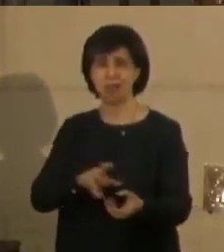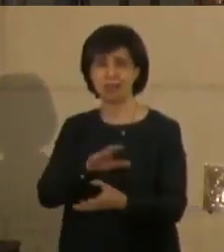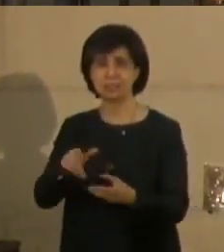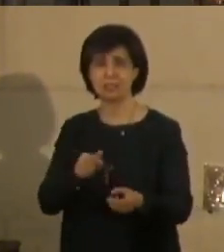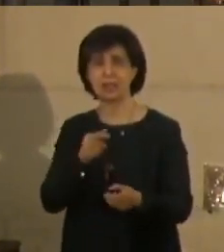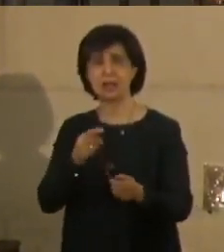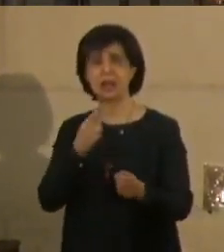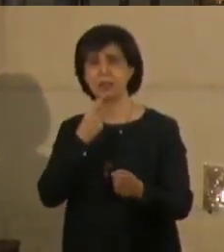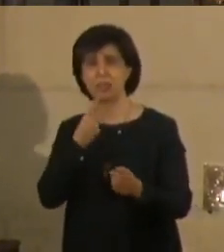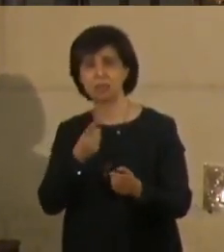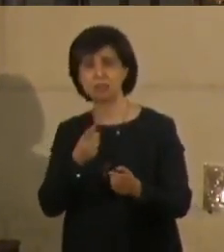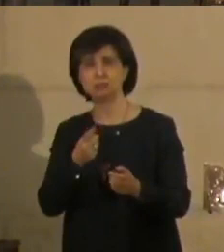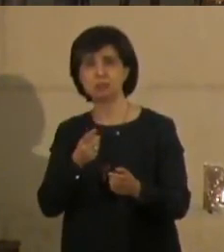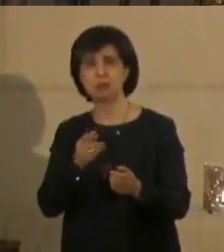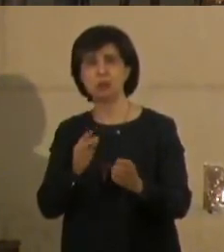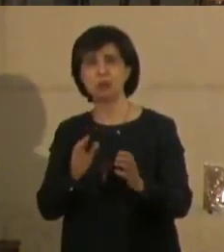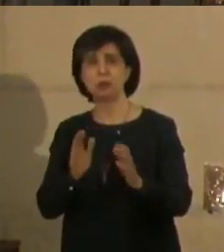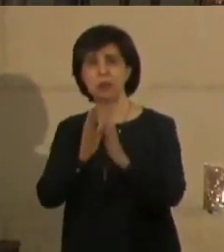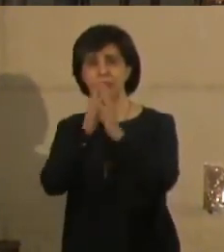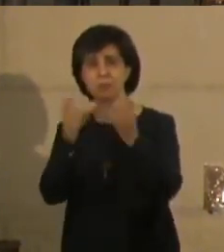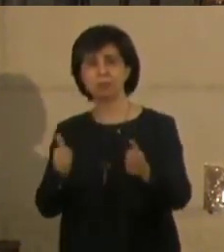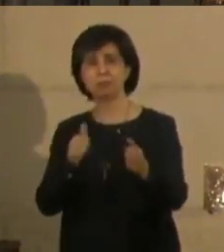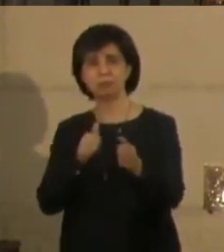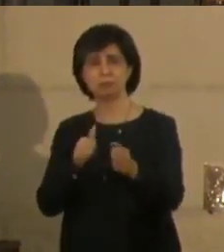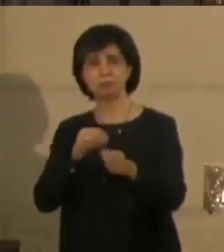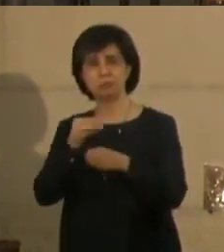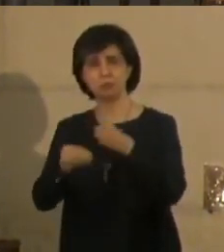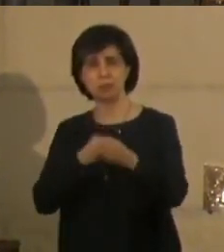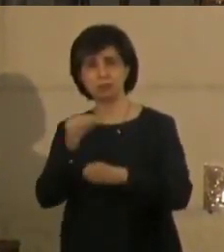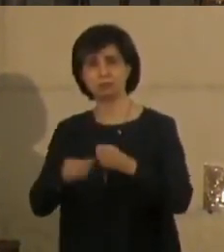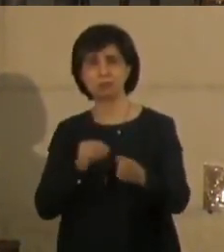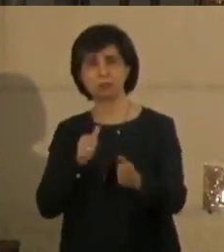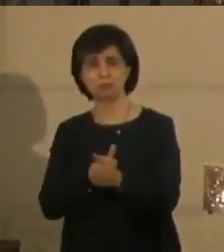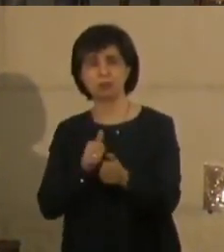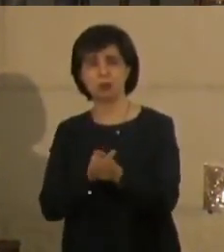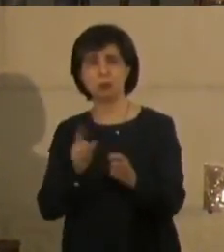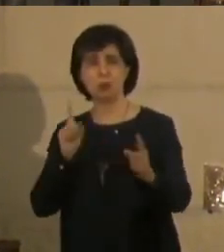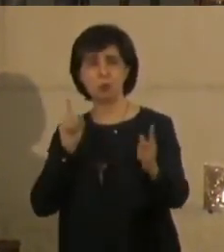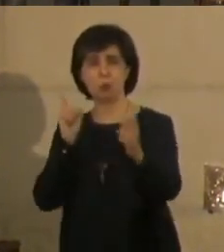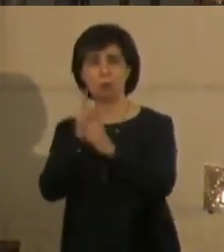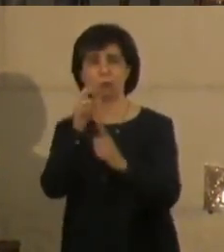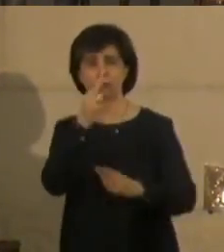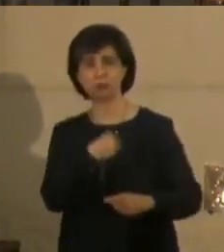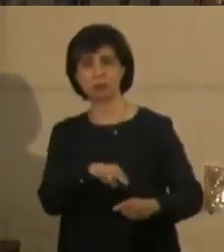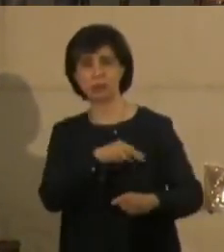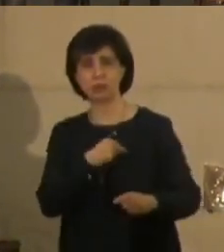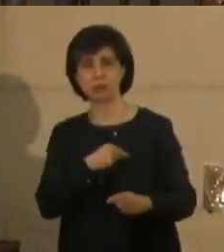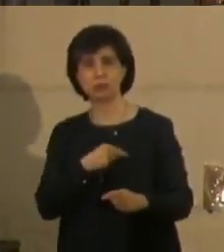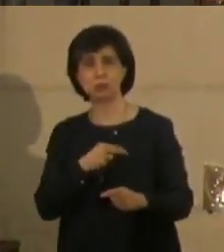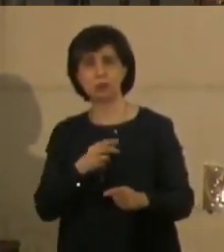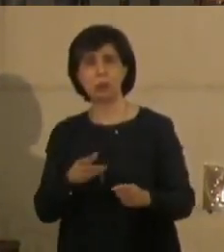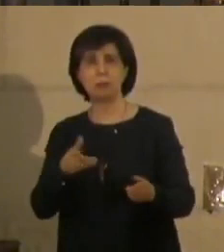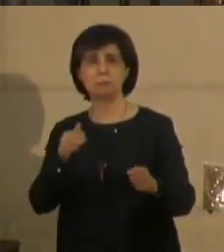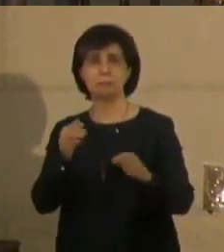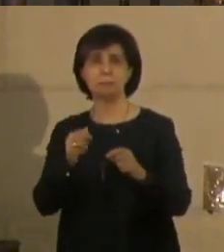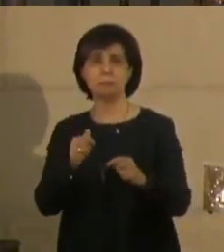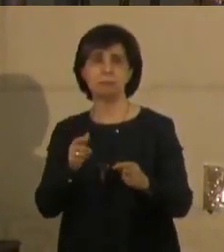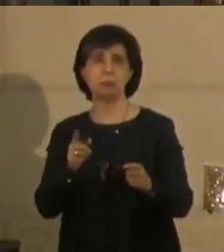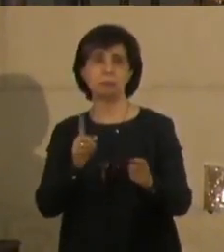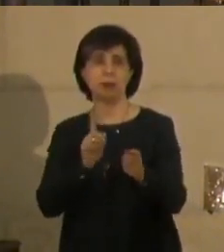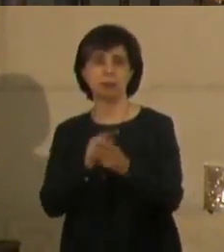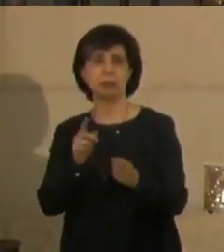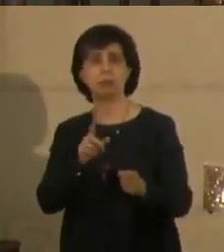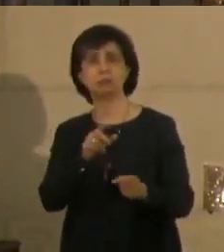Hechos, contra los cristianos, de parte de los gentiles y de los